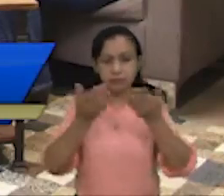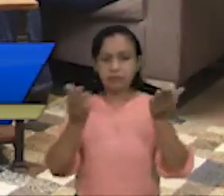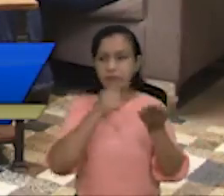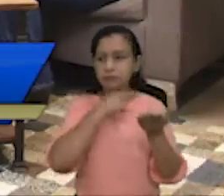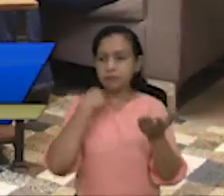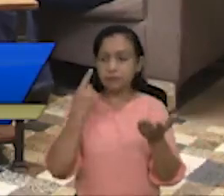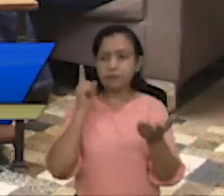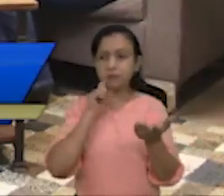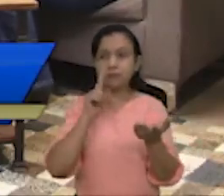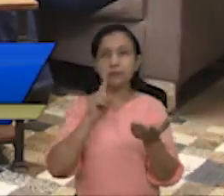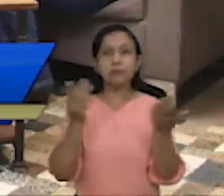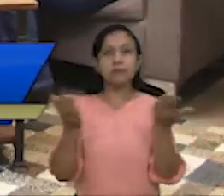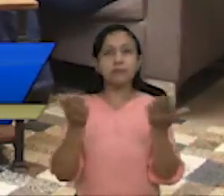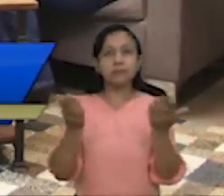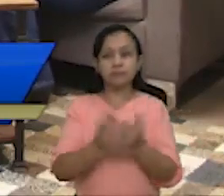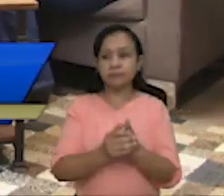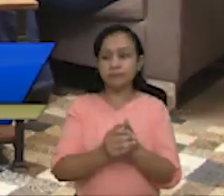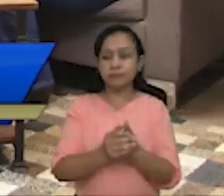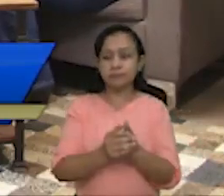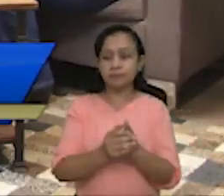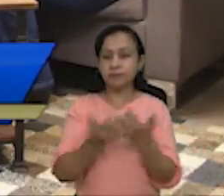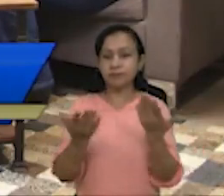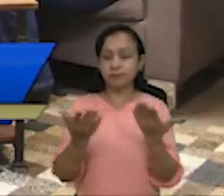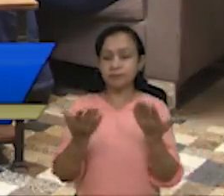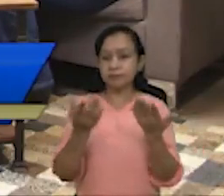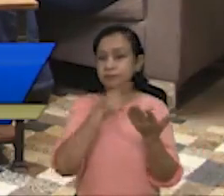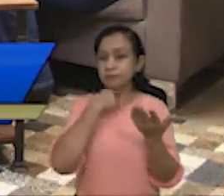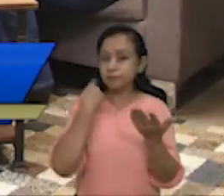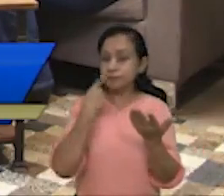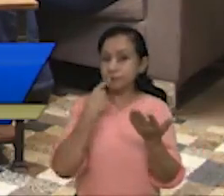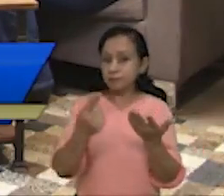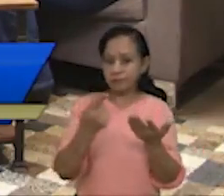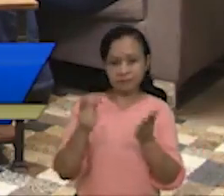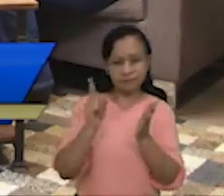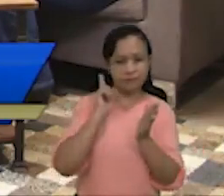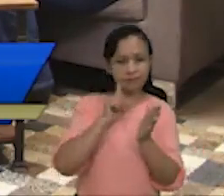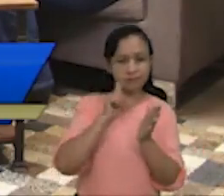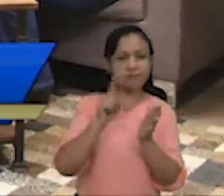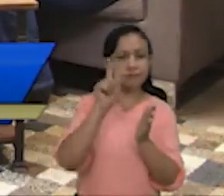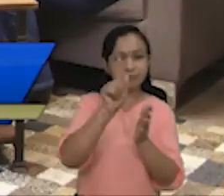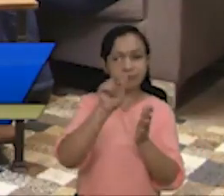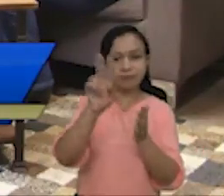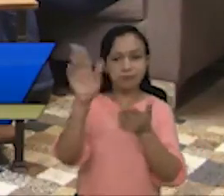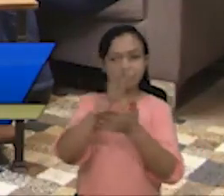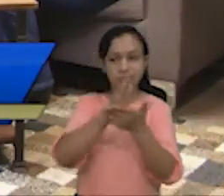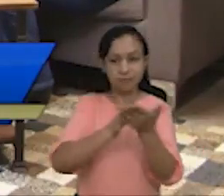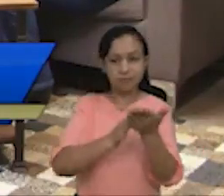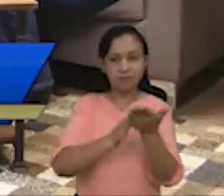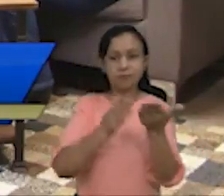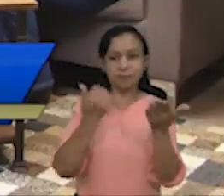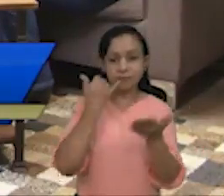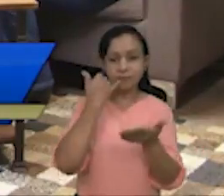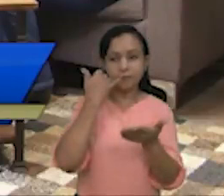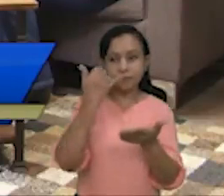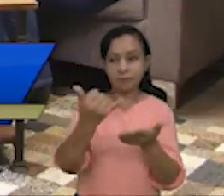te dé certeza de eso, evidentemente no la vas a dar como una verdad absoluta. Claro. Y aquí hay medios de comunicación que, porque yo te llamo,